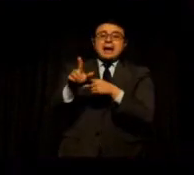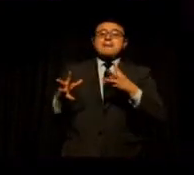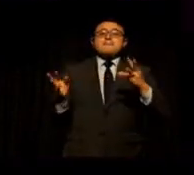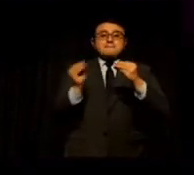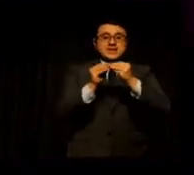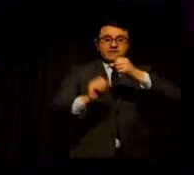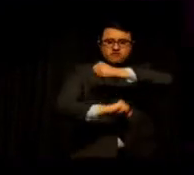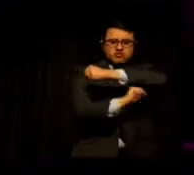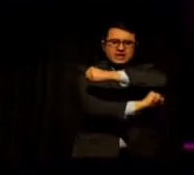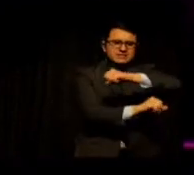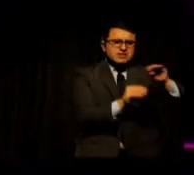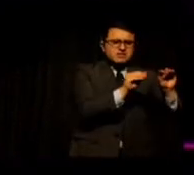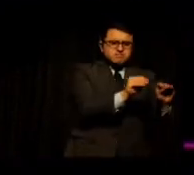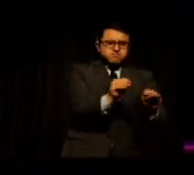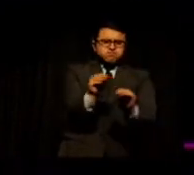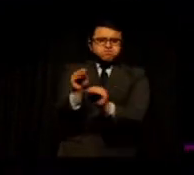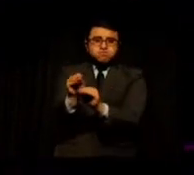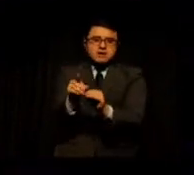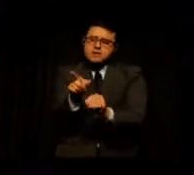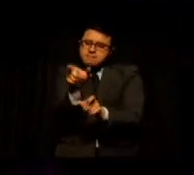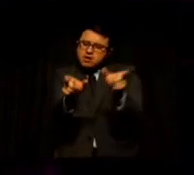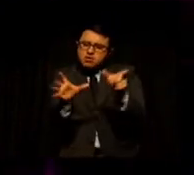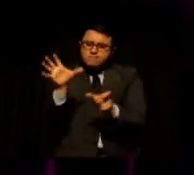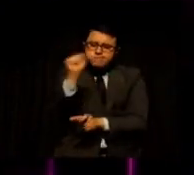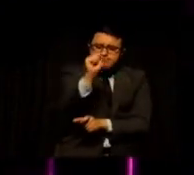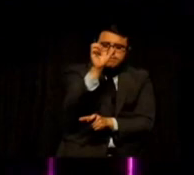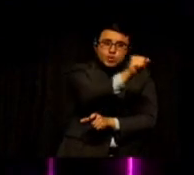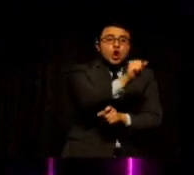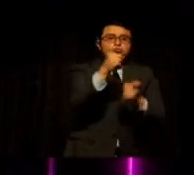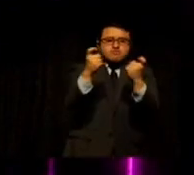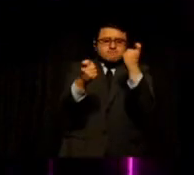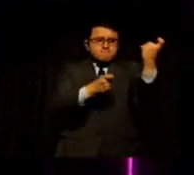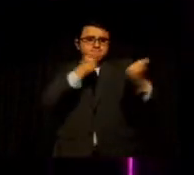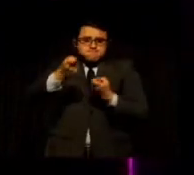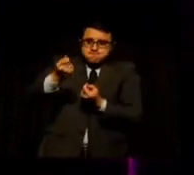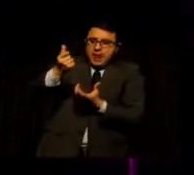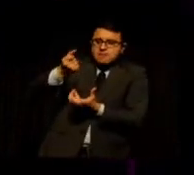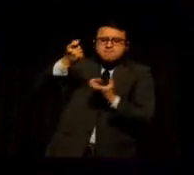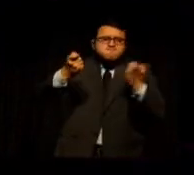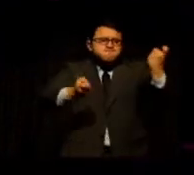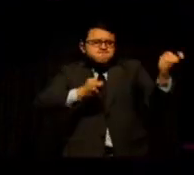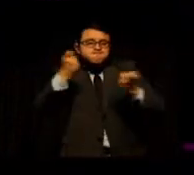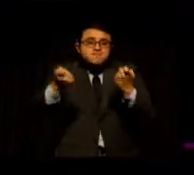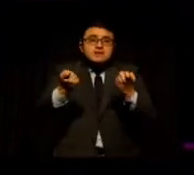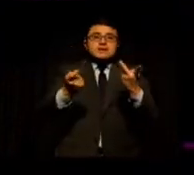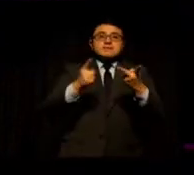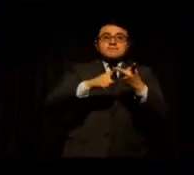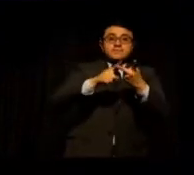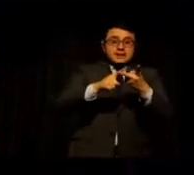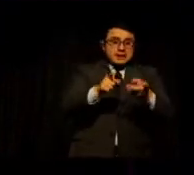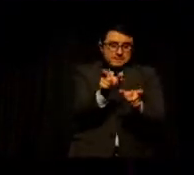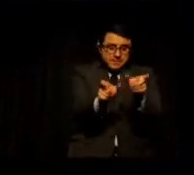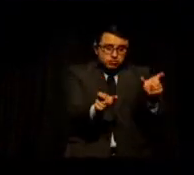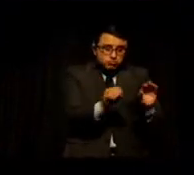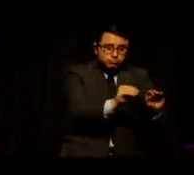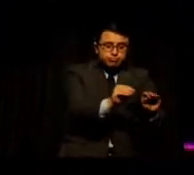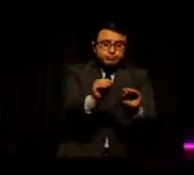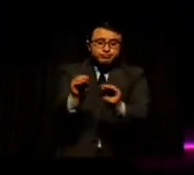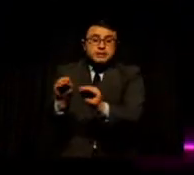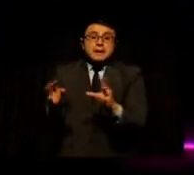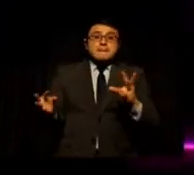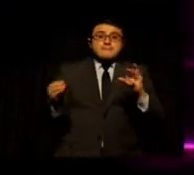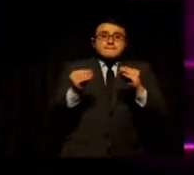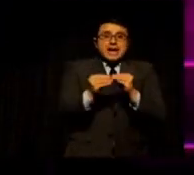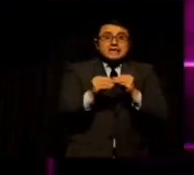en el entrenamiento en la identificación en los mercados de capital en el capital semilla y en poder salir al mercado público